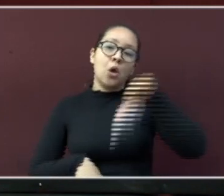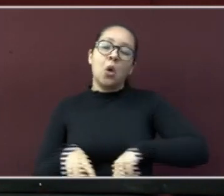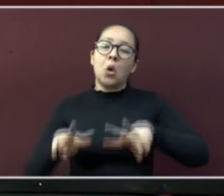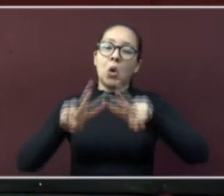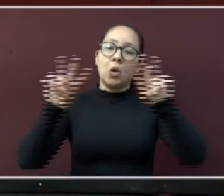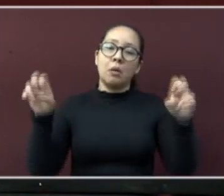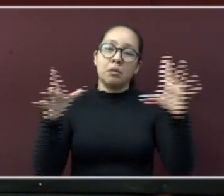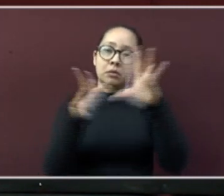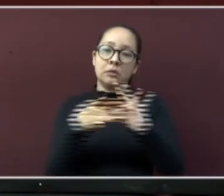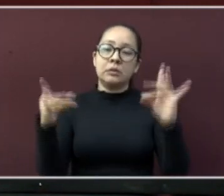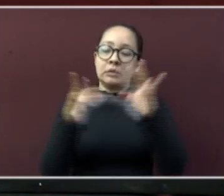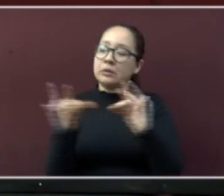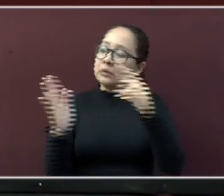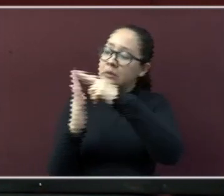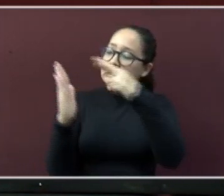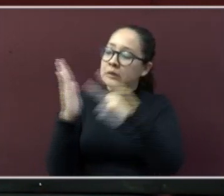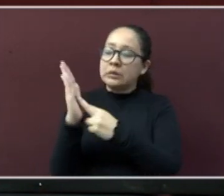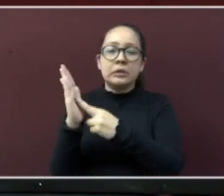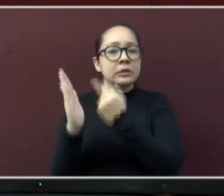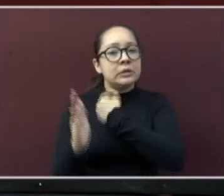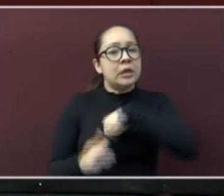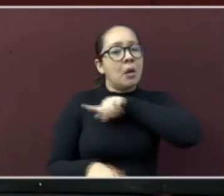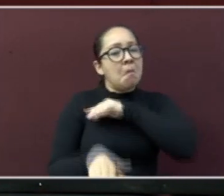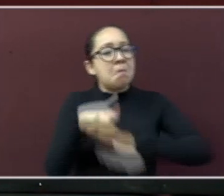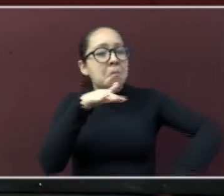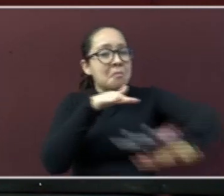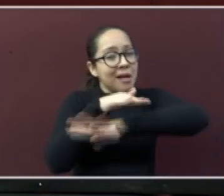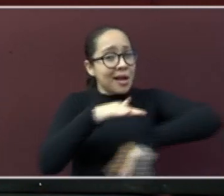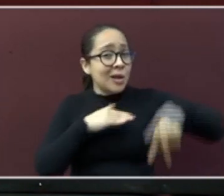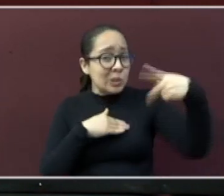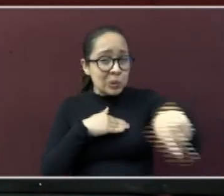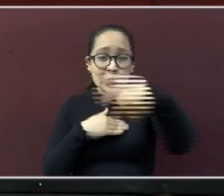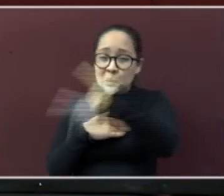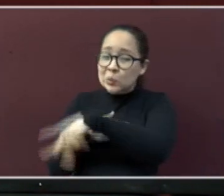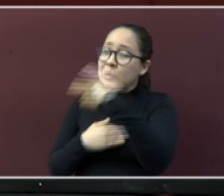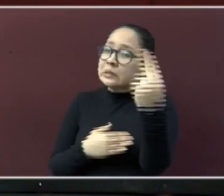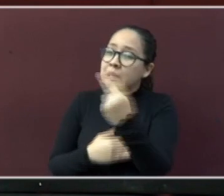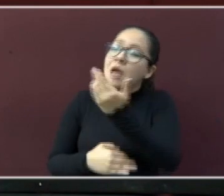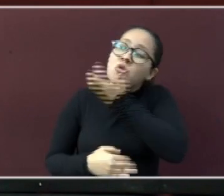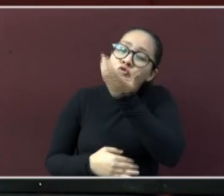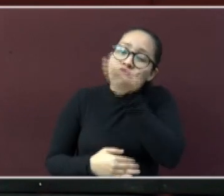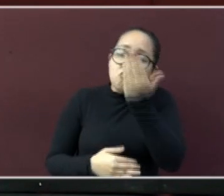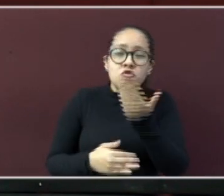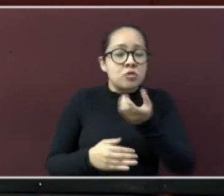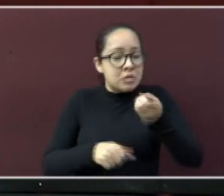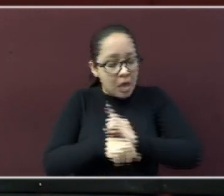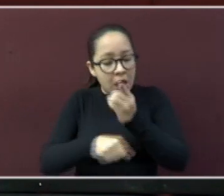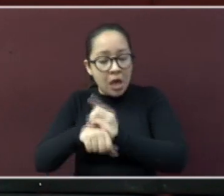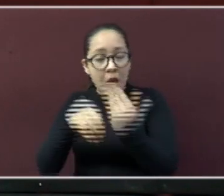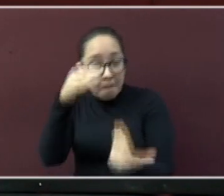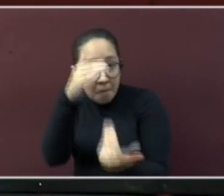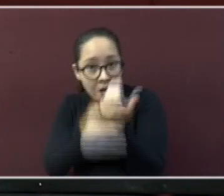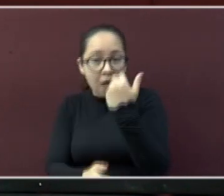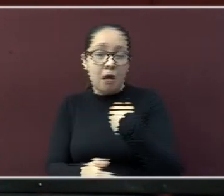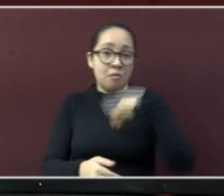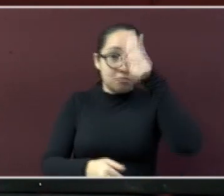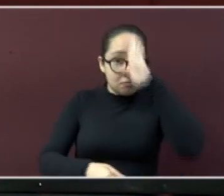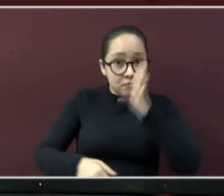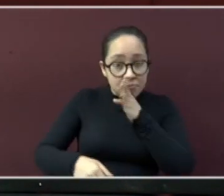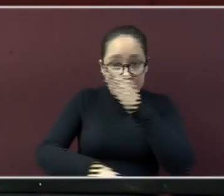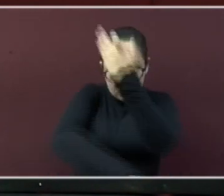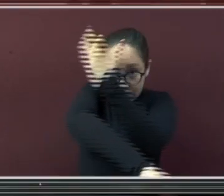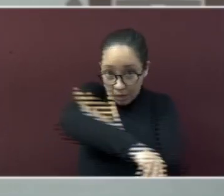19 estas son ahora un hábito que se debe llevar a cabo todos los días en la mañana en la tarde y en la noche